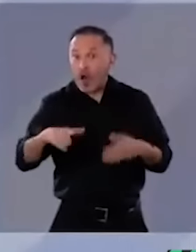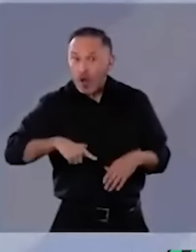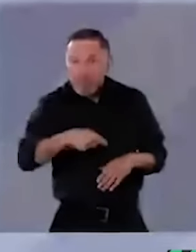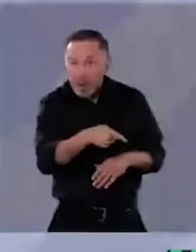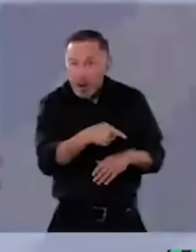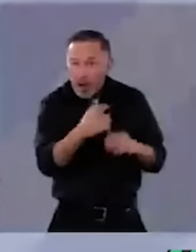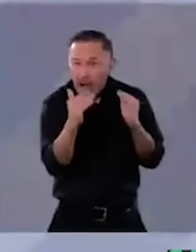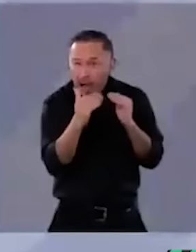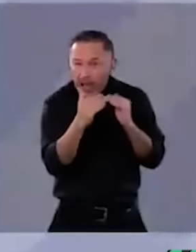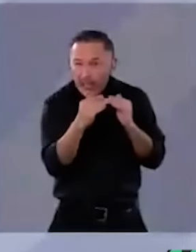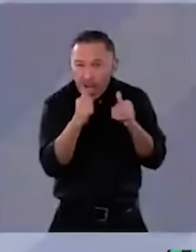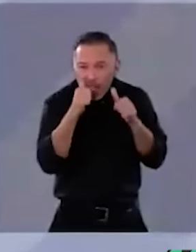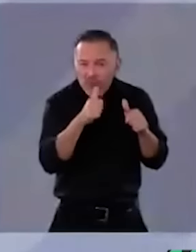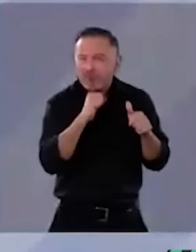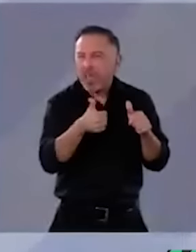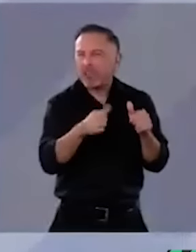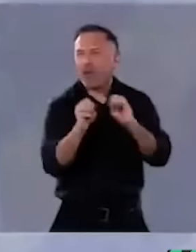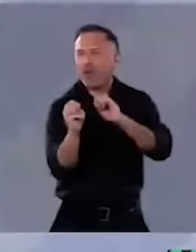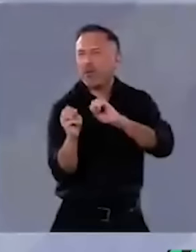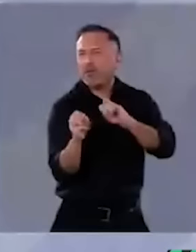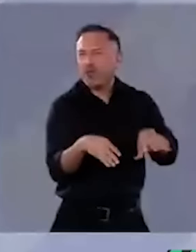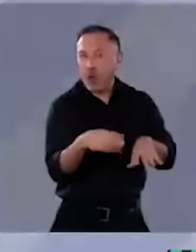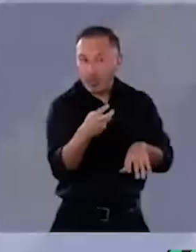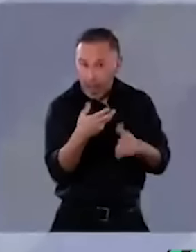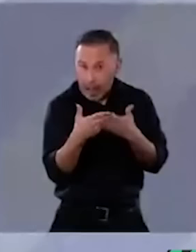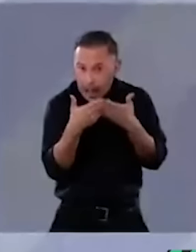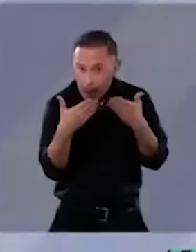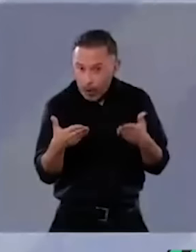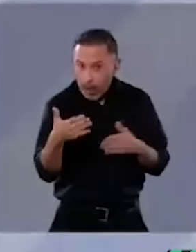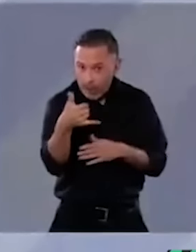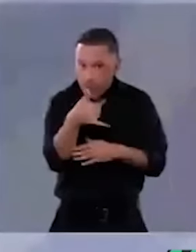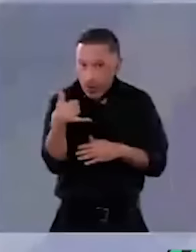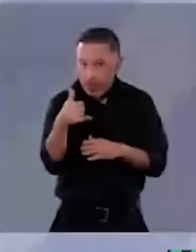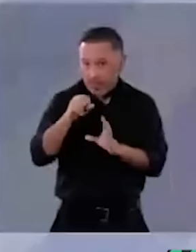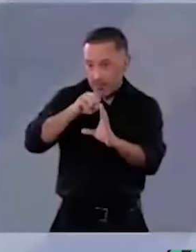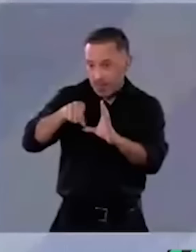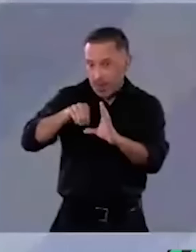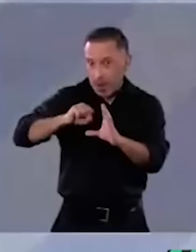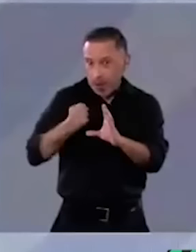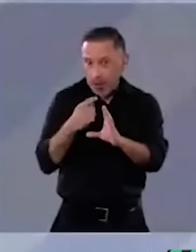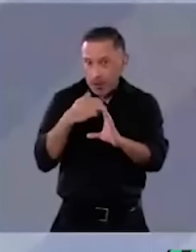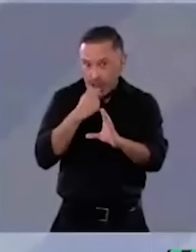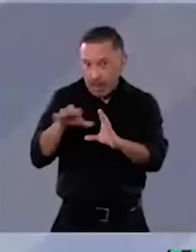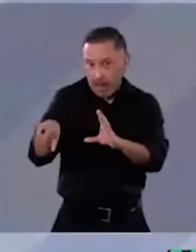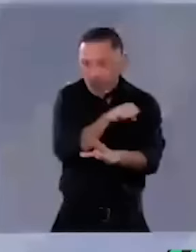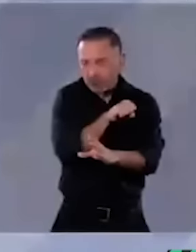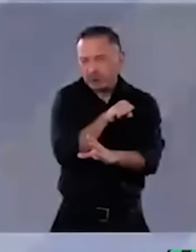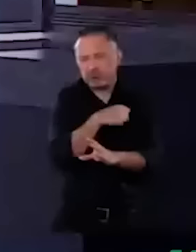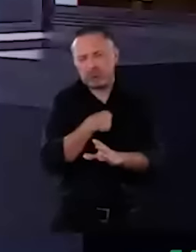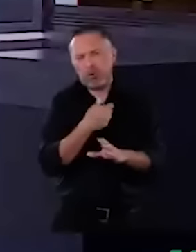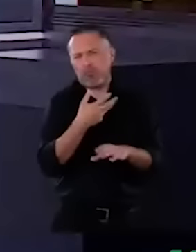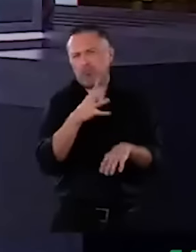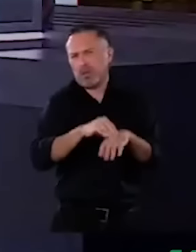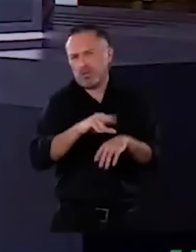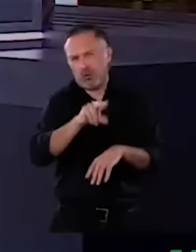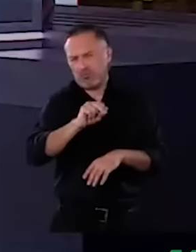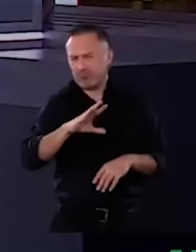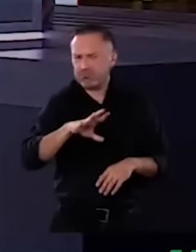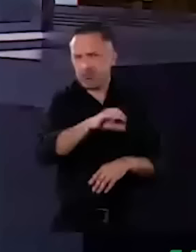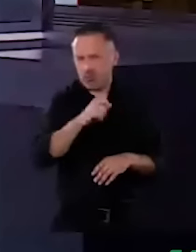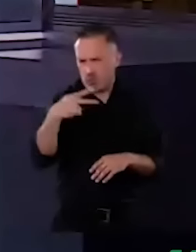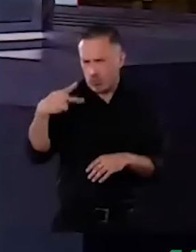han hecho. Y ahora quieren ir por sus ahorros del Infonavit. No se los vamos a permitir. Ese no es un dinero de ellos. Ya se quedaron con las Afores y